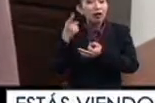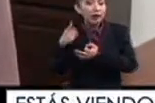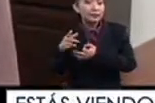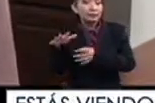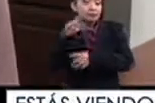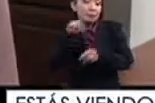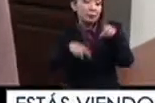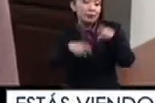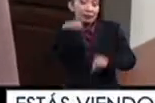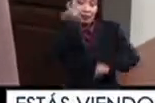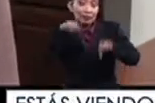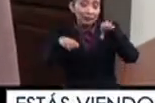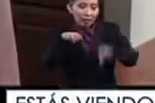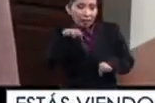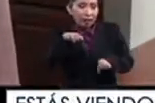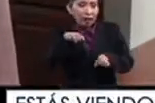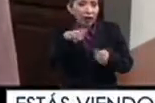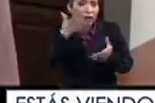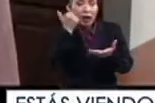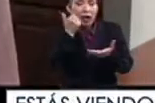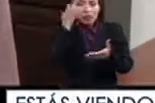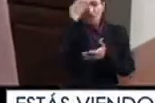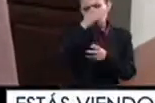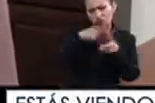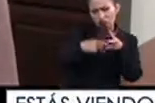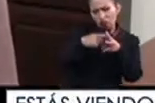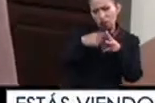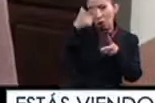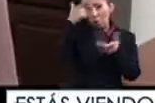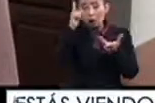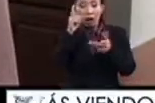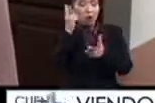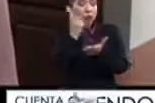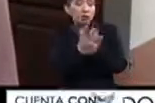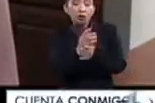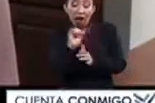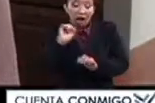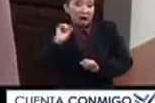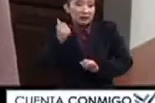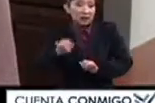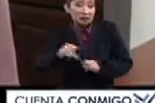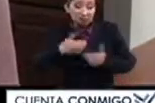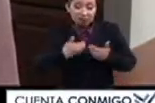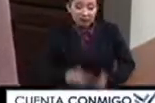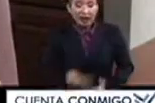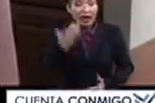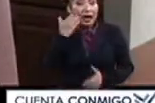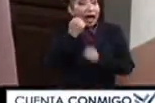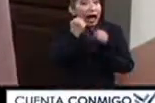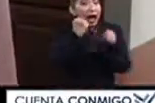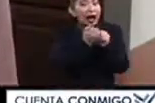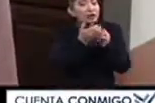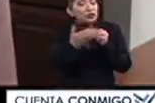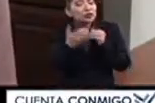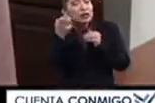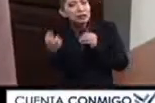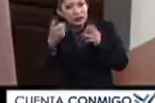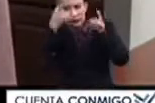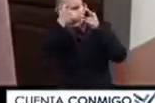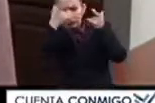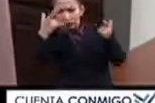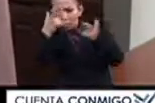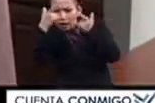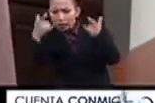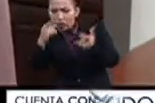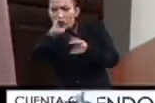tácito a la edad. No hay cálculo, no se elucubra, simplemente se es. Ya con el paso de los años, estos